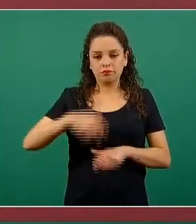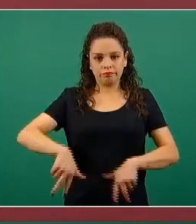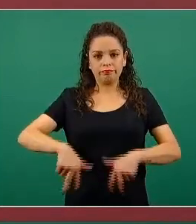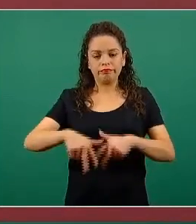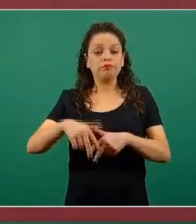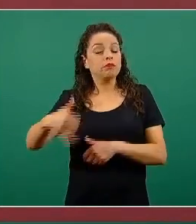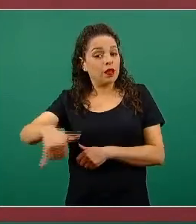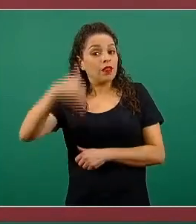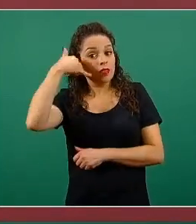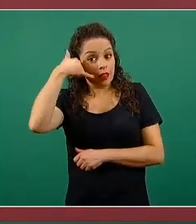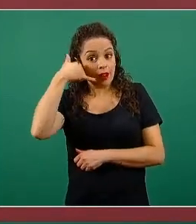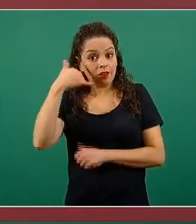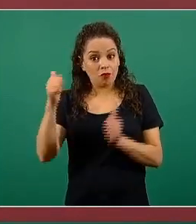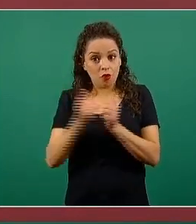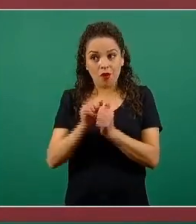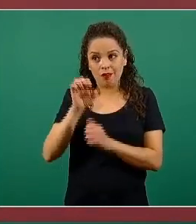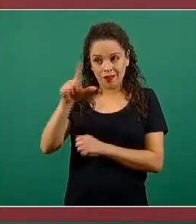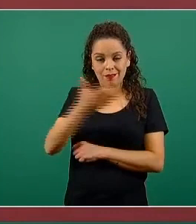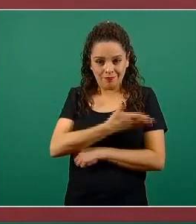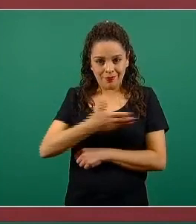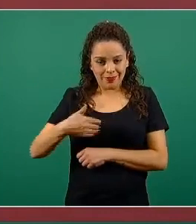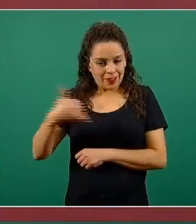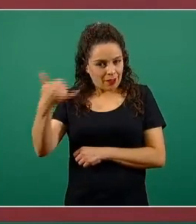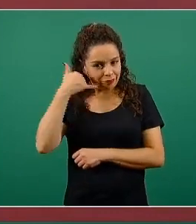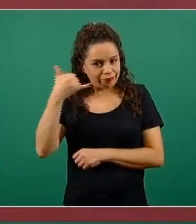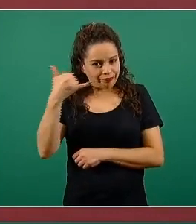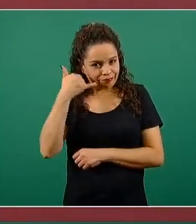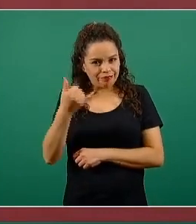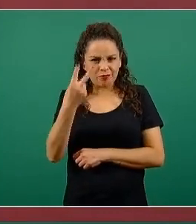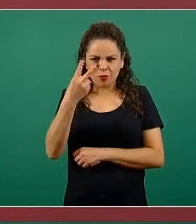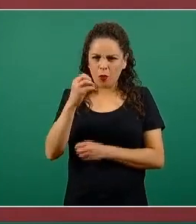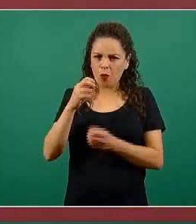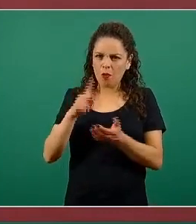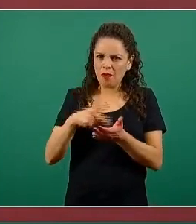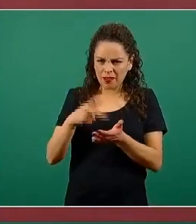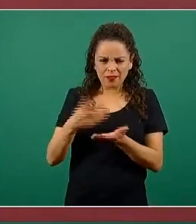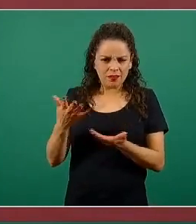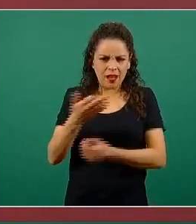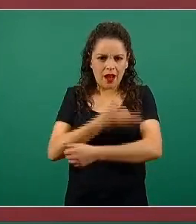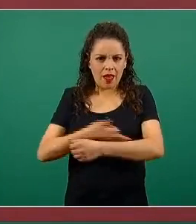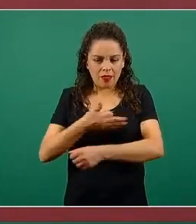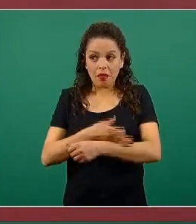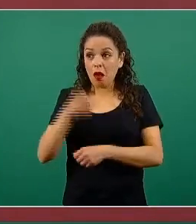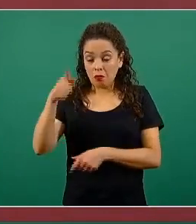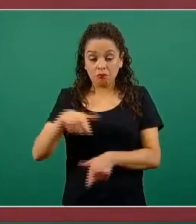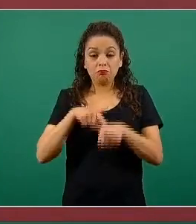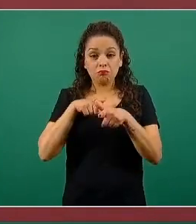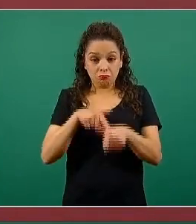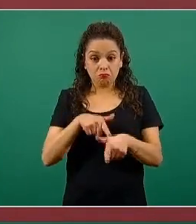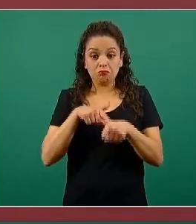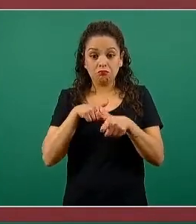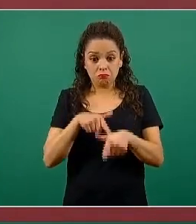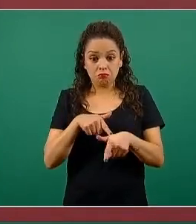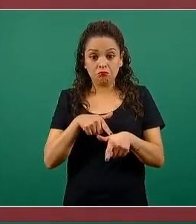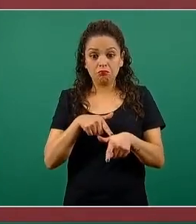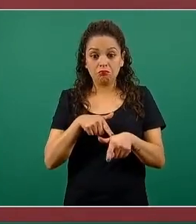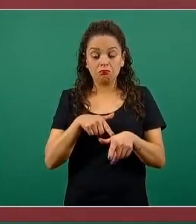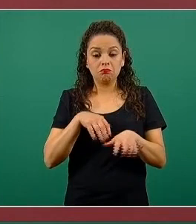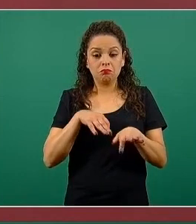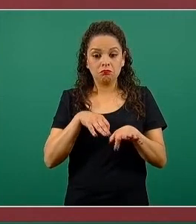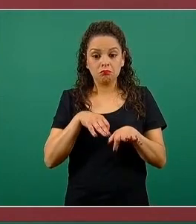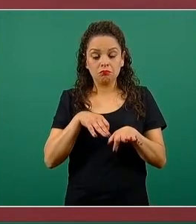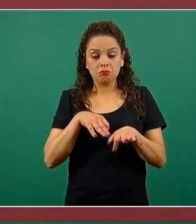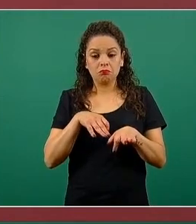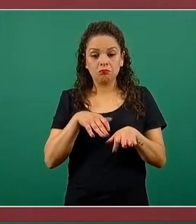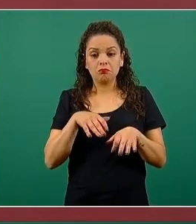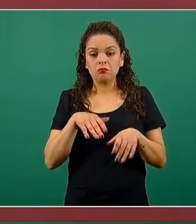con él un par de veces y a mediados de la tarde, y él sigue muy activo, no solamente con síntomas mínimos,